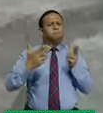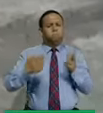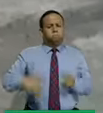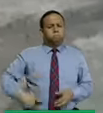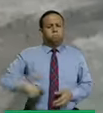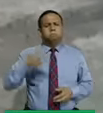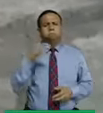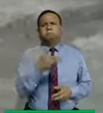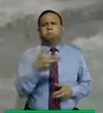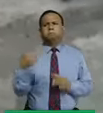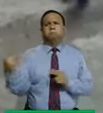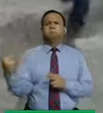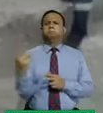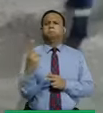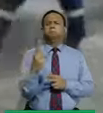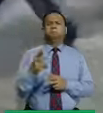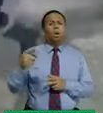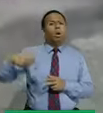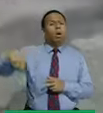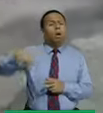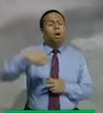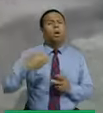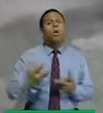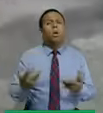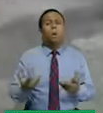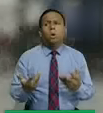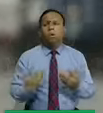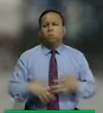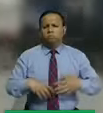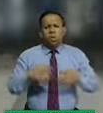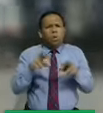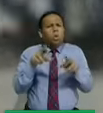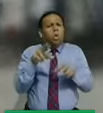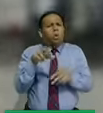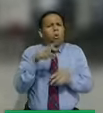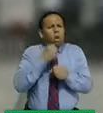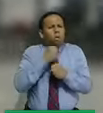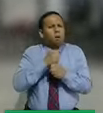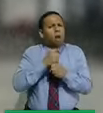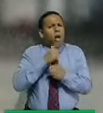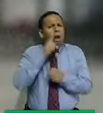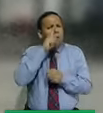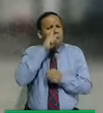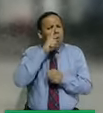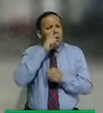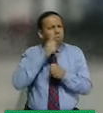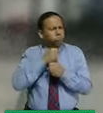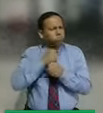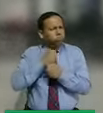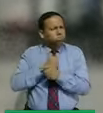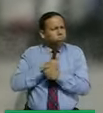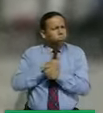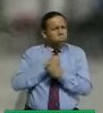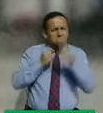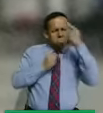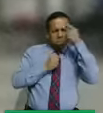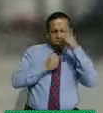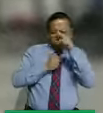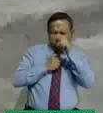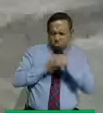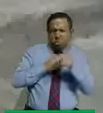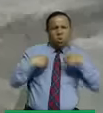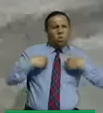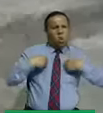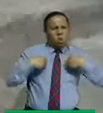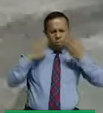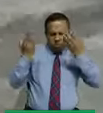afuera. Y ellos venían bien disfrazados como personas que trabajan en esa, en empresas, así, con esos